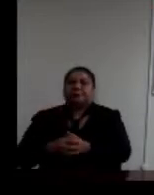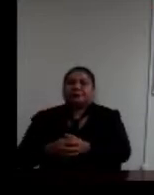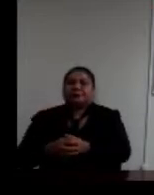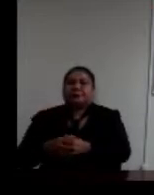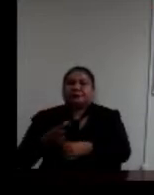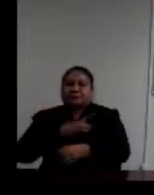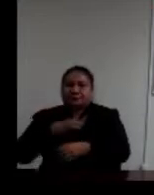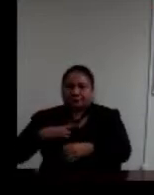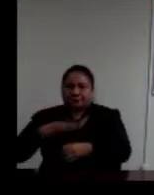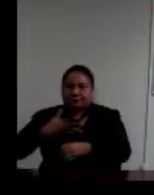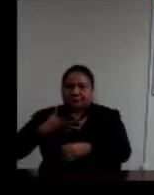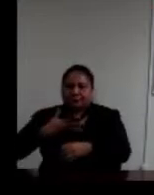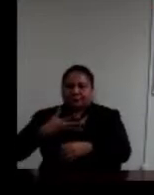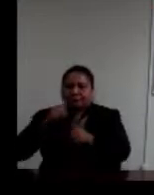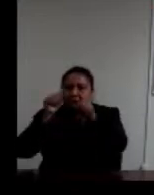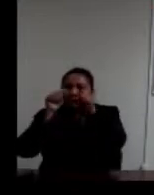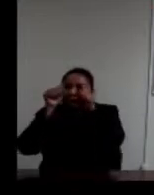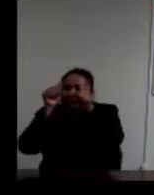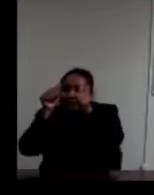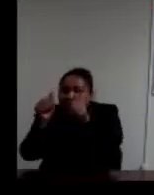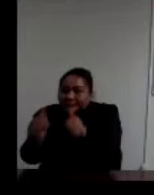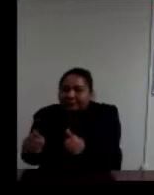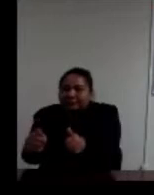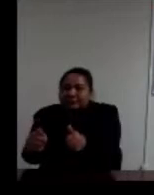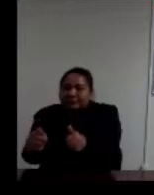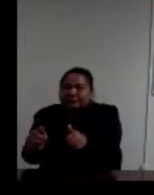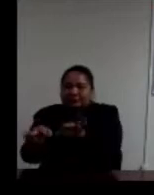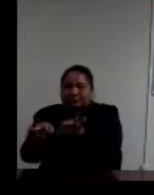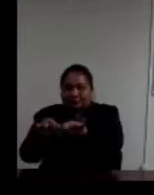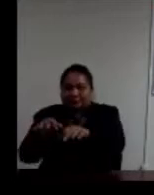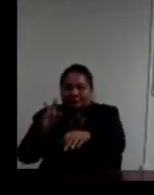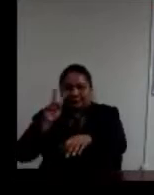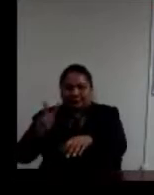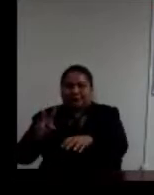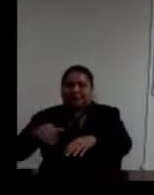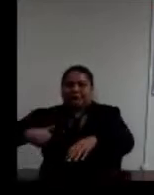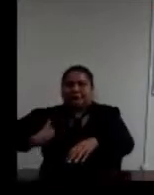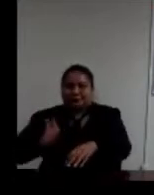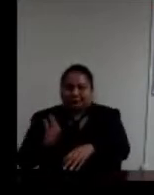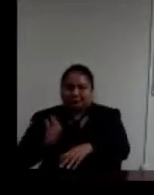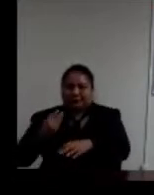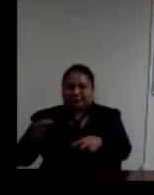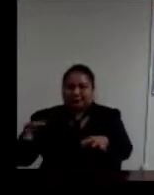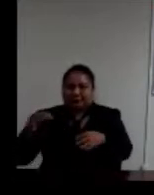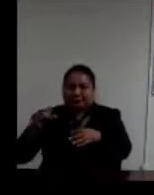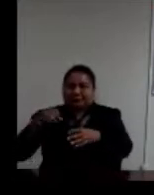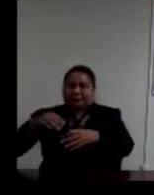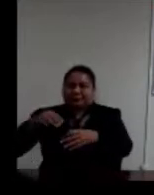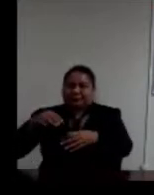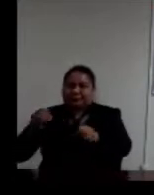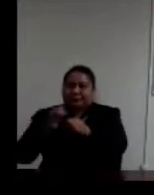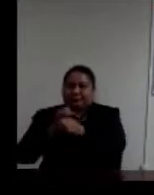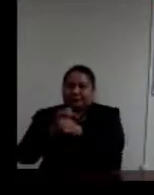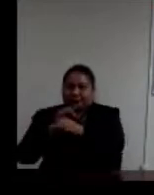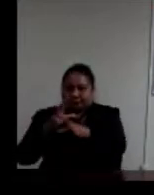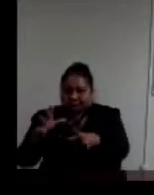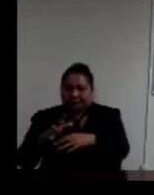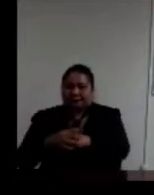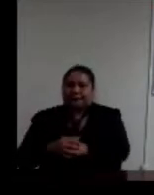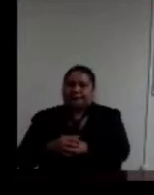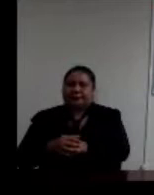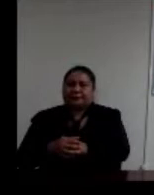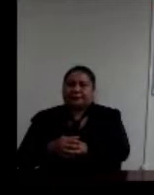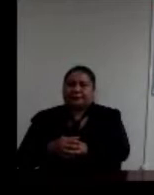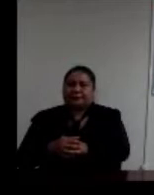que debemos de tener para prestar la atención suficiente para guardar la información. Es básicamente hacer